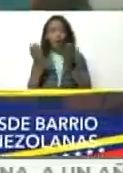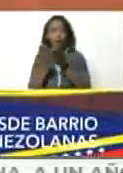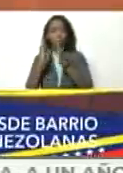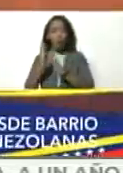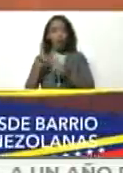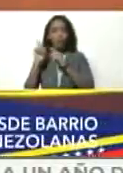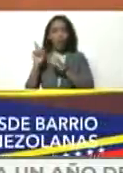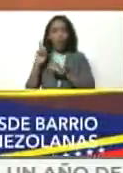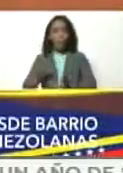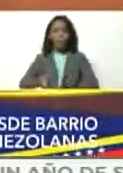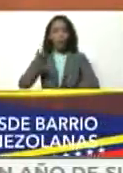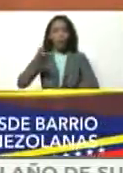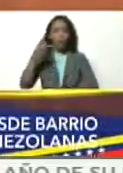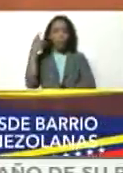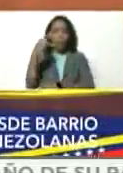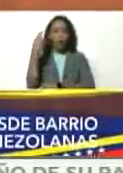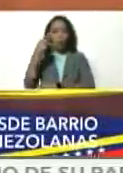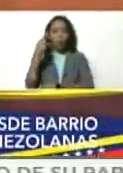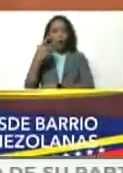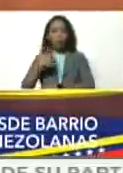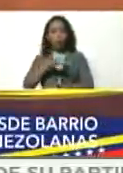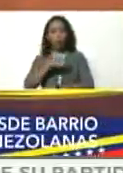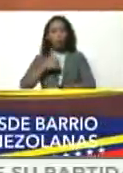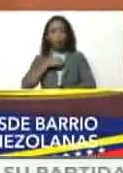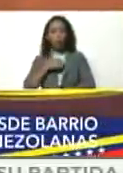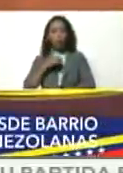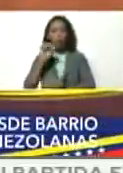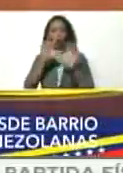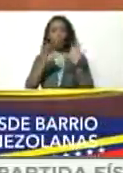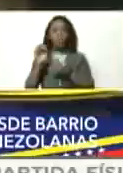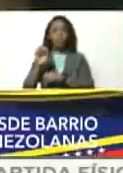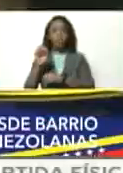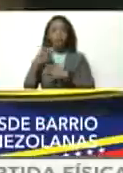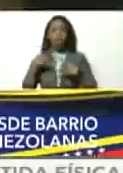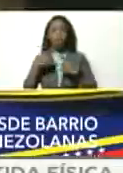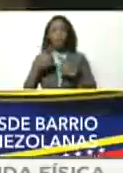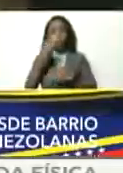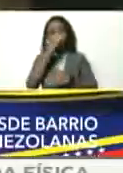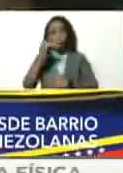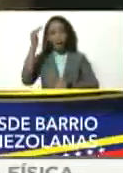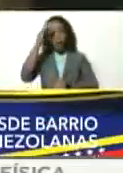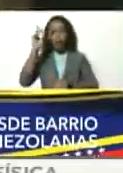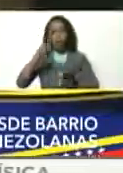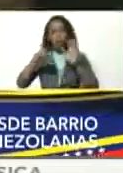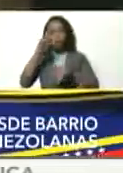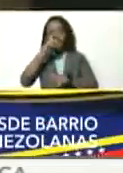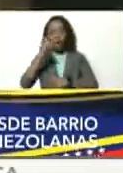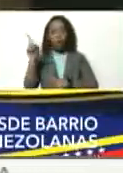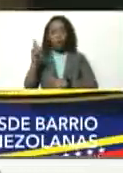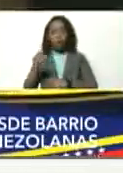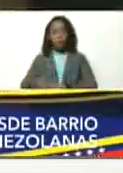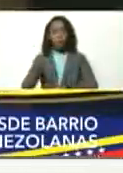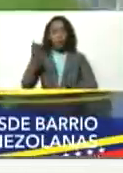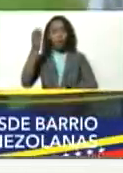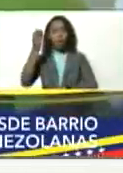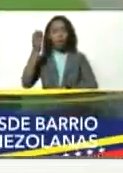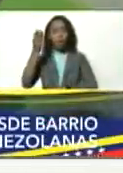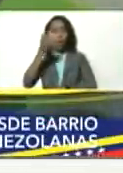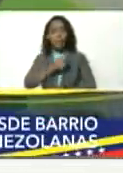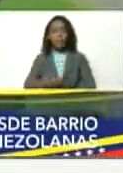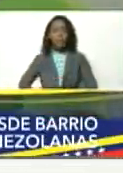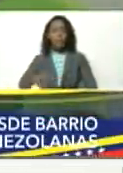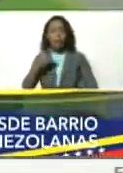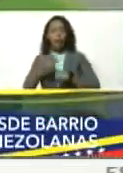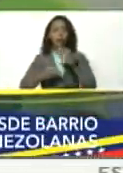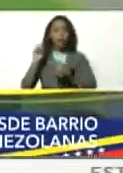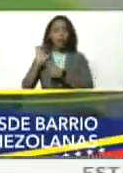esta importante parroquia, donde hemos vacunado más de 80 adolescentes mayores de 12 años. Pero importante, presidente,